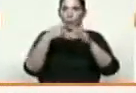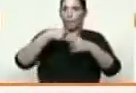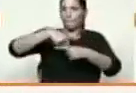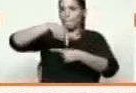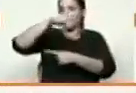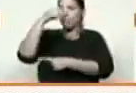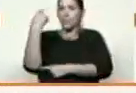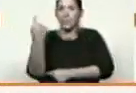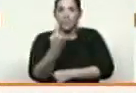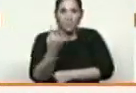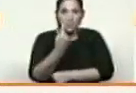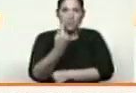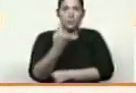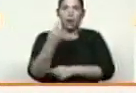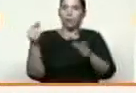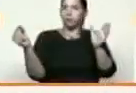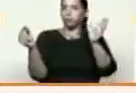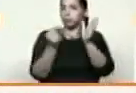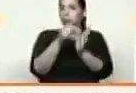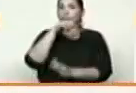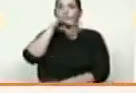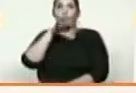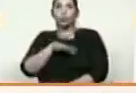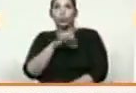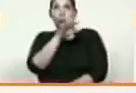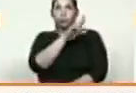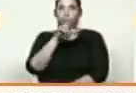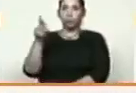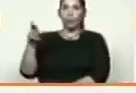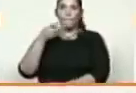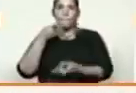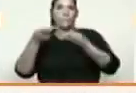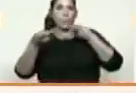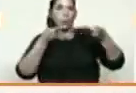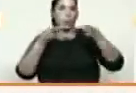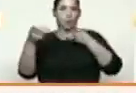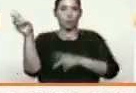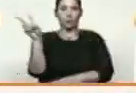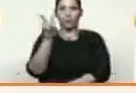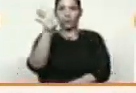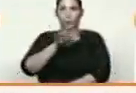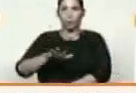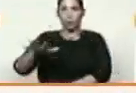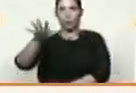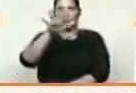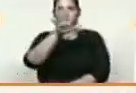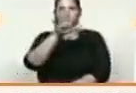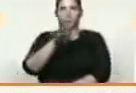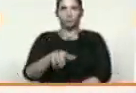la historia republicana y la historia política de Venezuela.